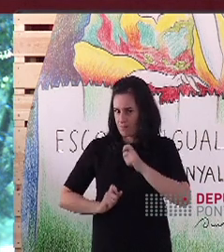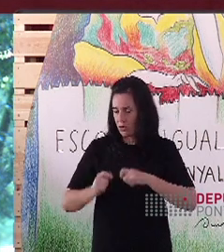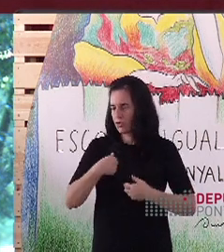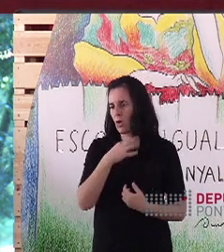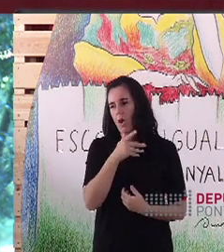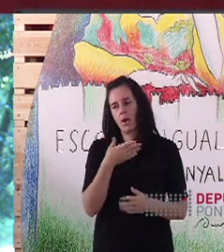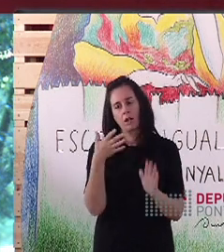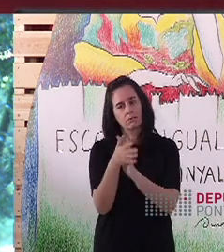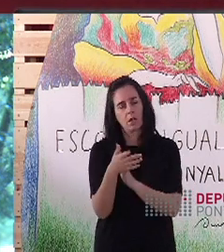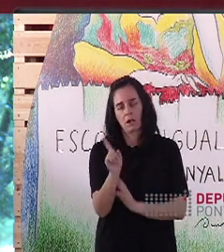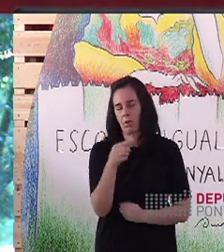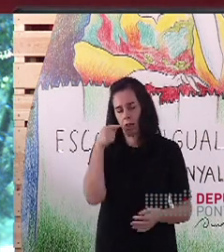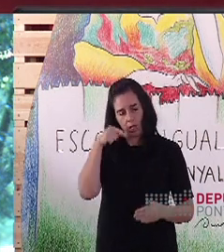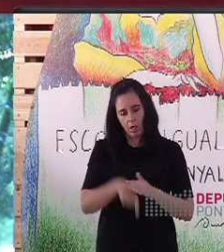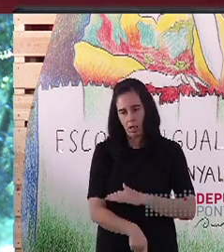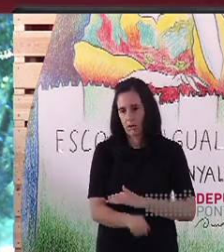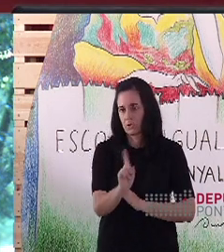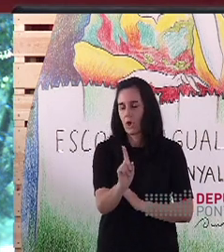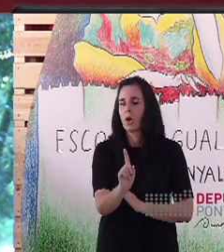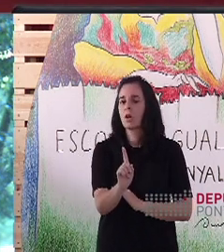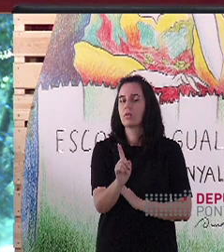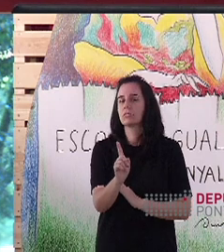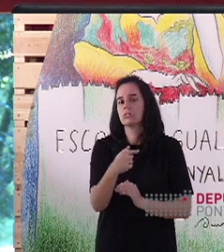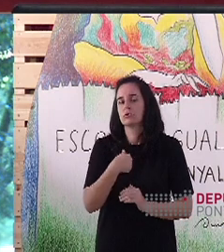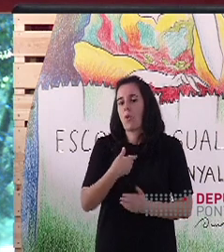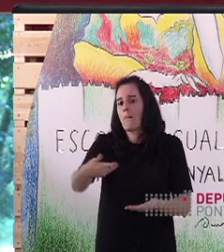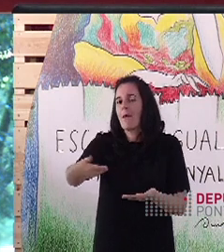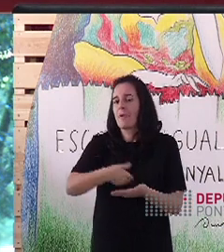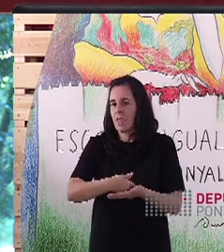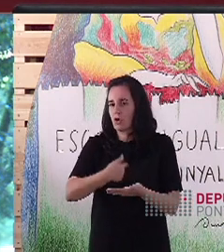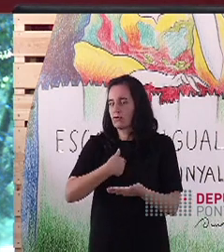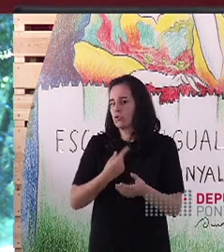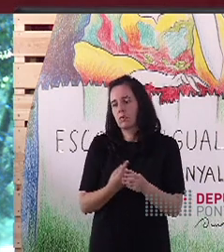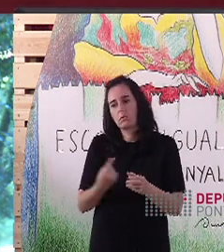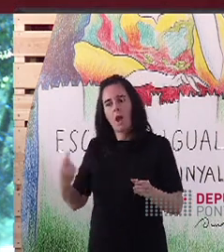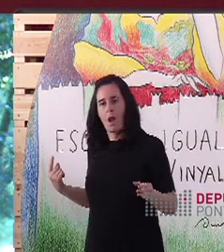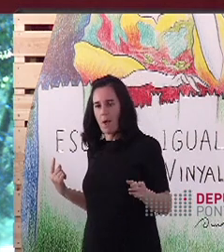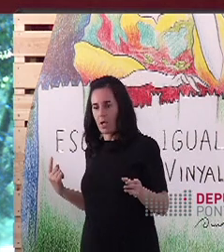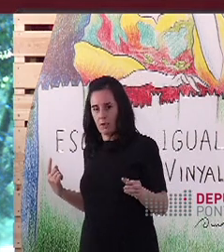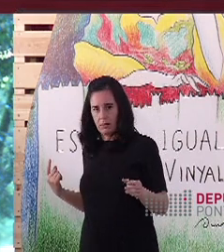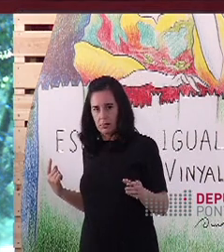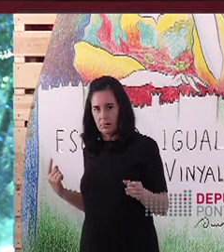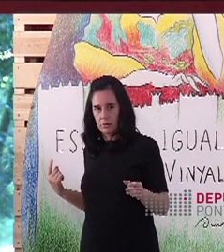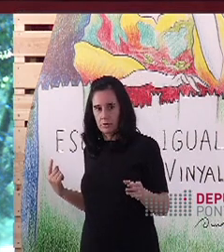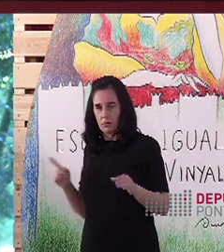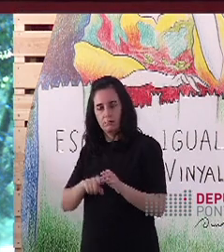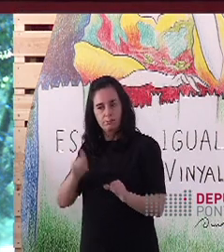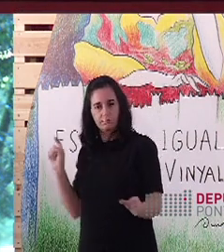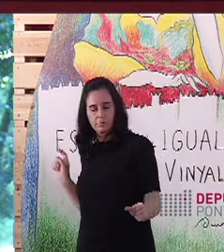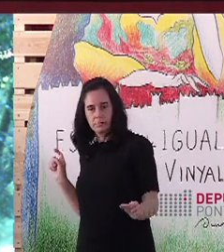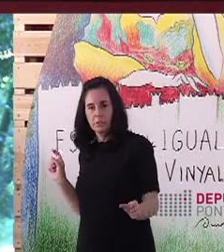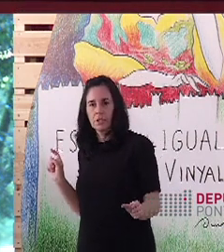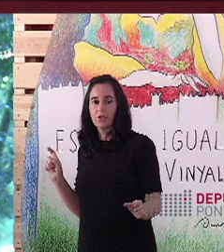los que me pidieron que permaneciese al margen. Ha sido un proceso bien difícil en todos los